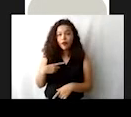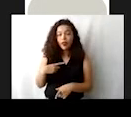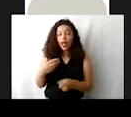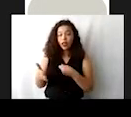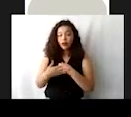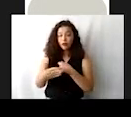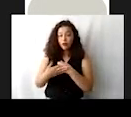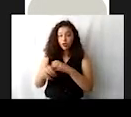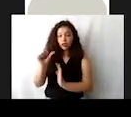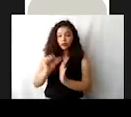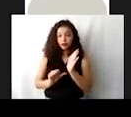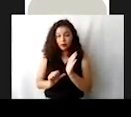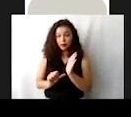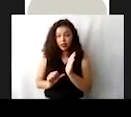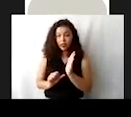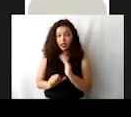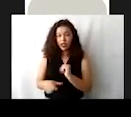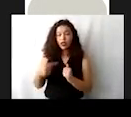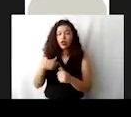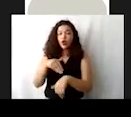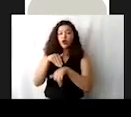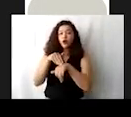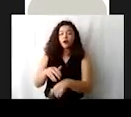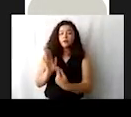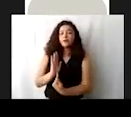siguiente en que tenga la obligación de presentar